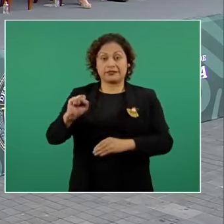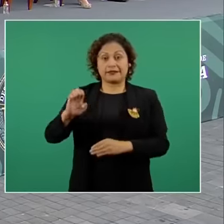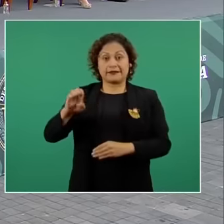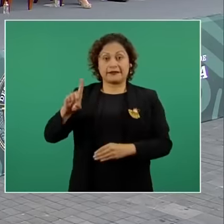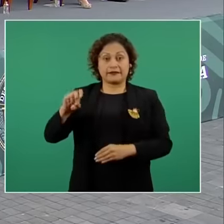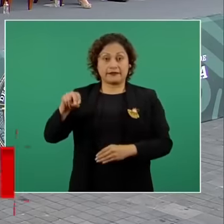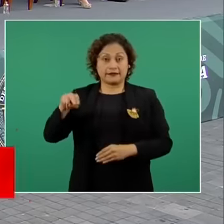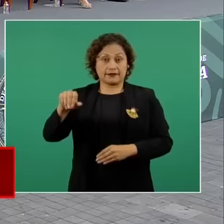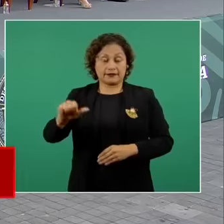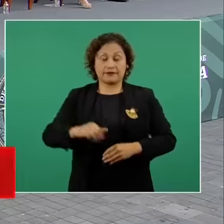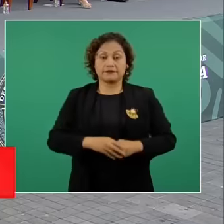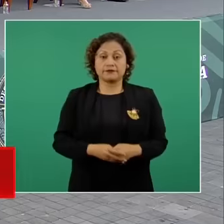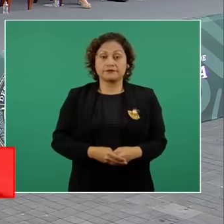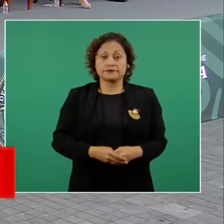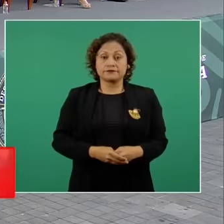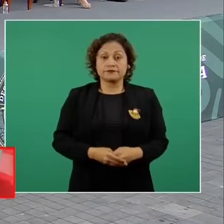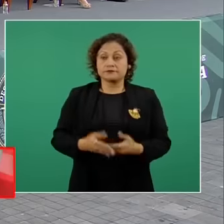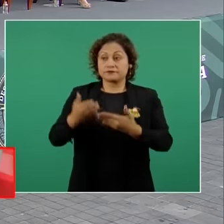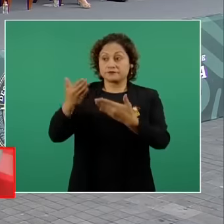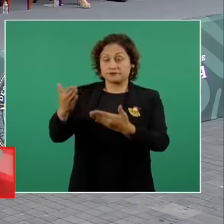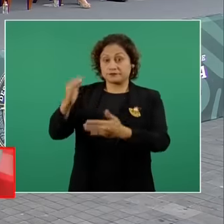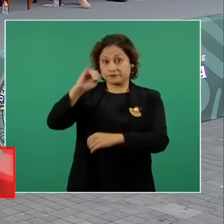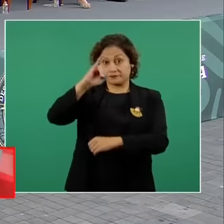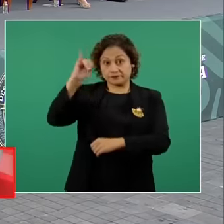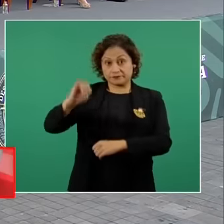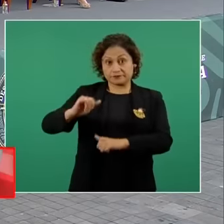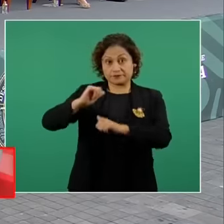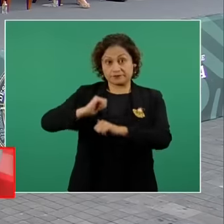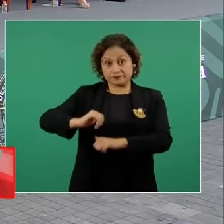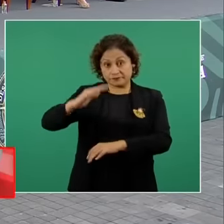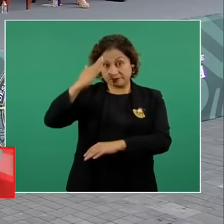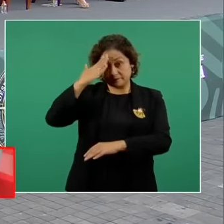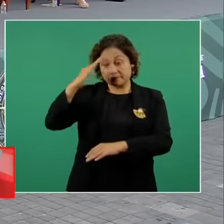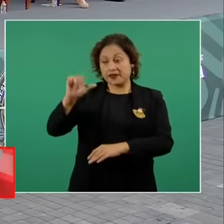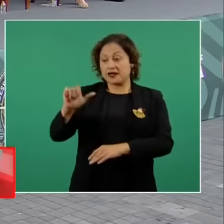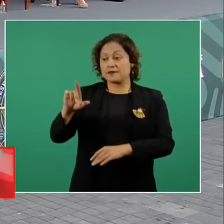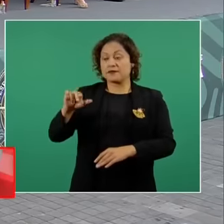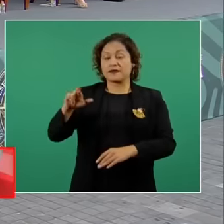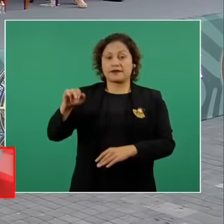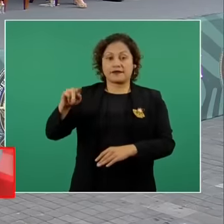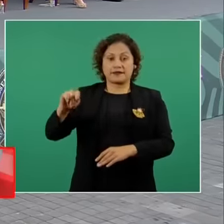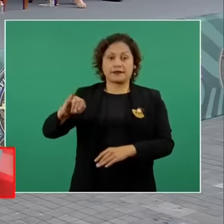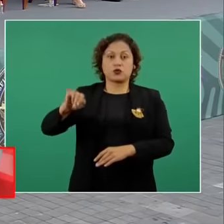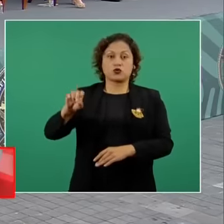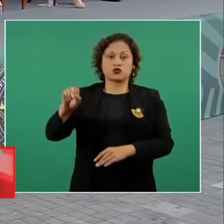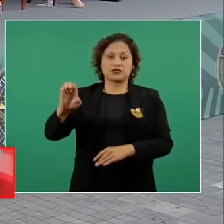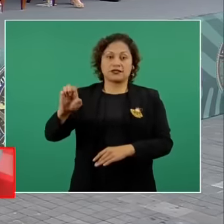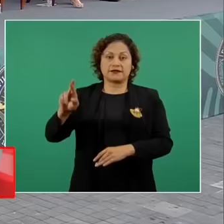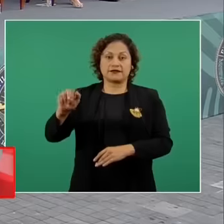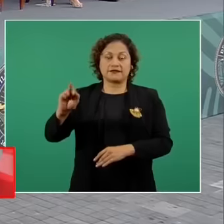Almirante José Rafael Ojeda Durán.